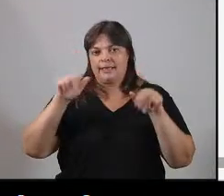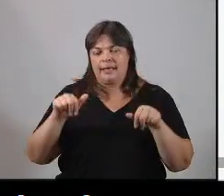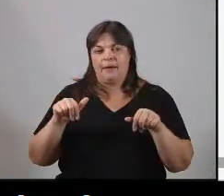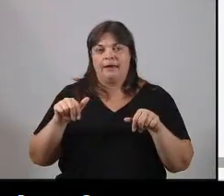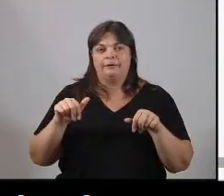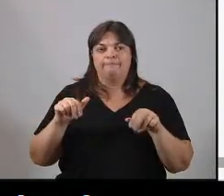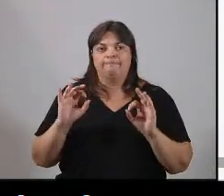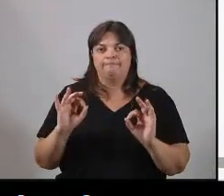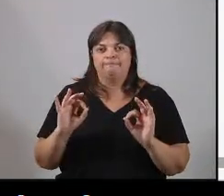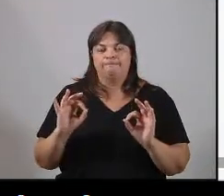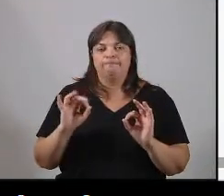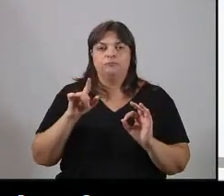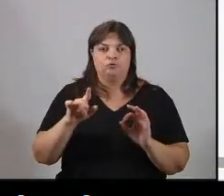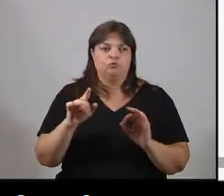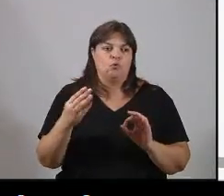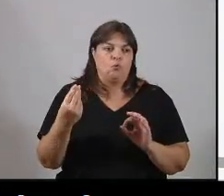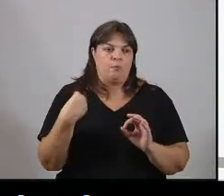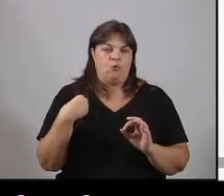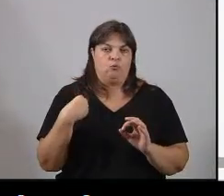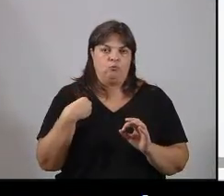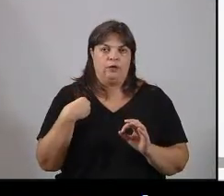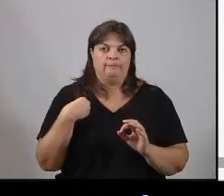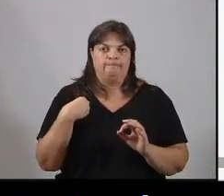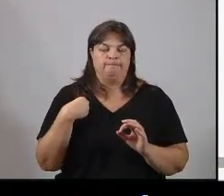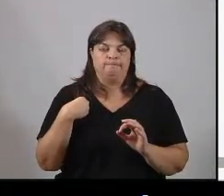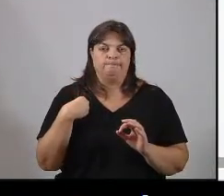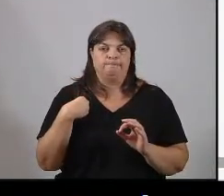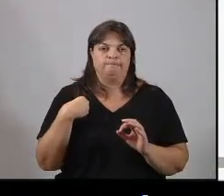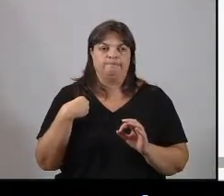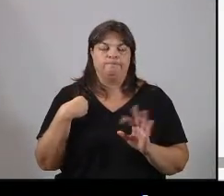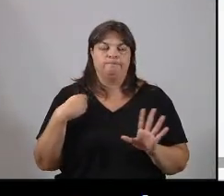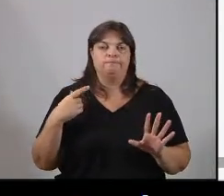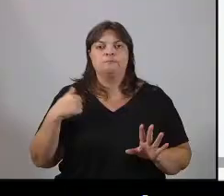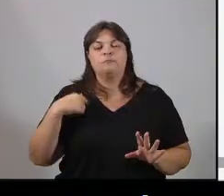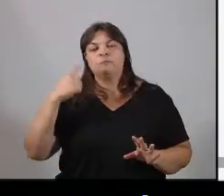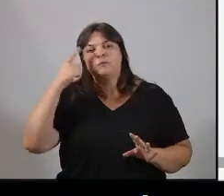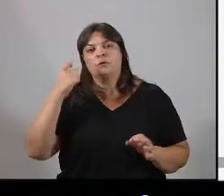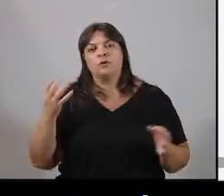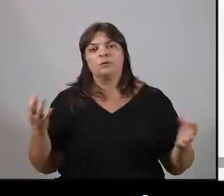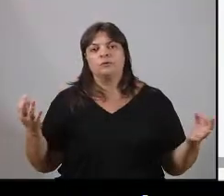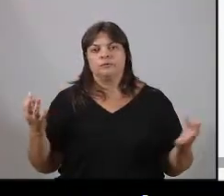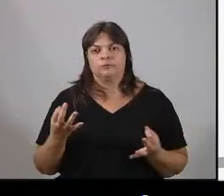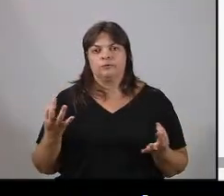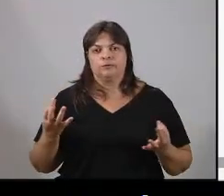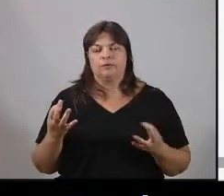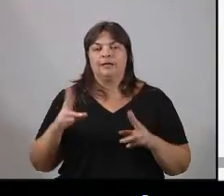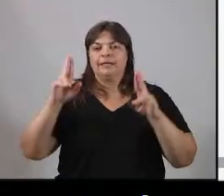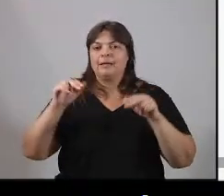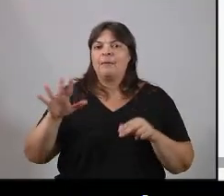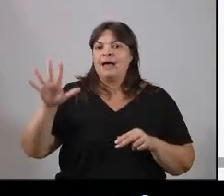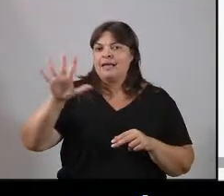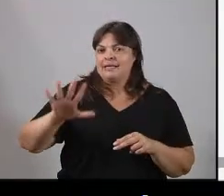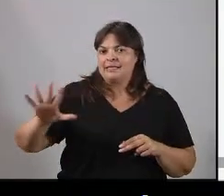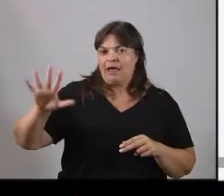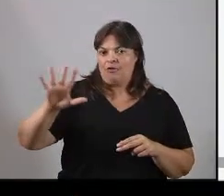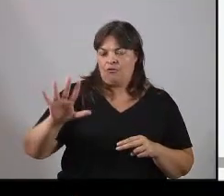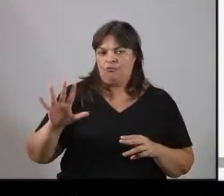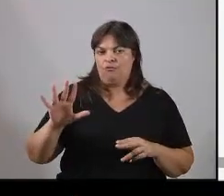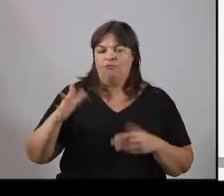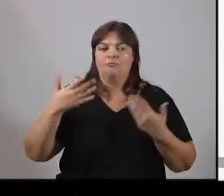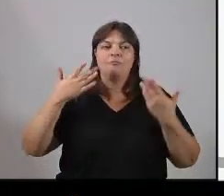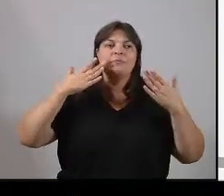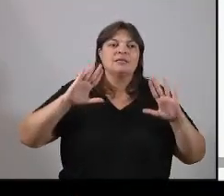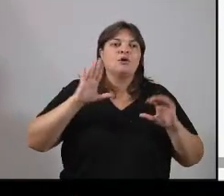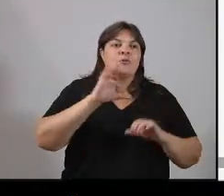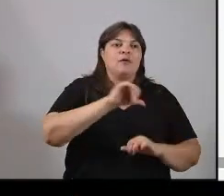materiales que usted plantea en este caso. Yo creo que en una cuestión de Estado, pese a que algunas comunidades autónomas